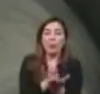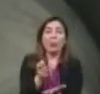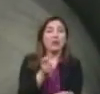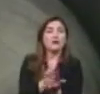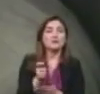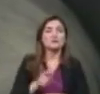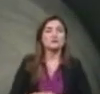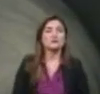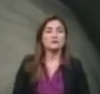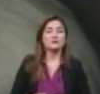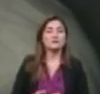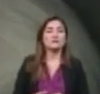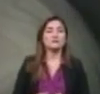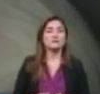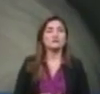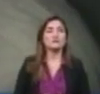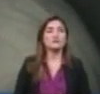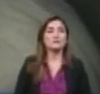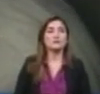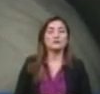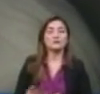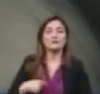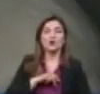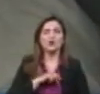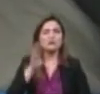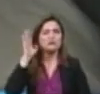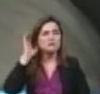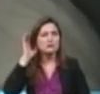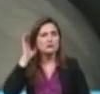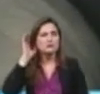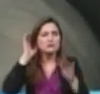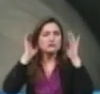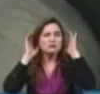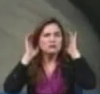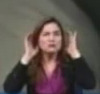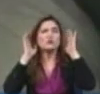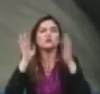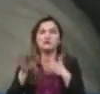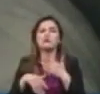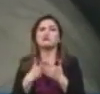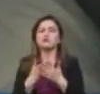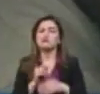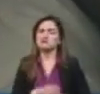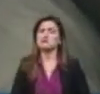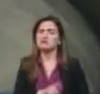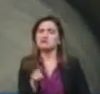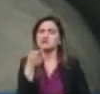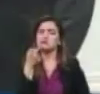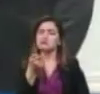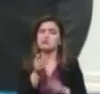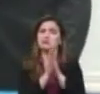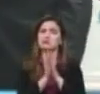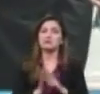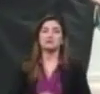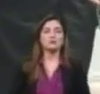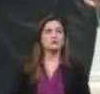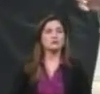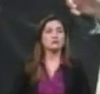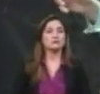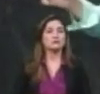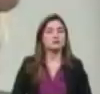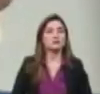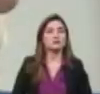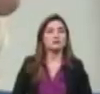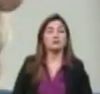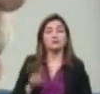persecución. Los oídos de todos los que estamos aquí presentes están abiertos a las demandas que ustedes. A nombre de los consejeros,